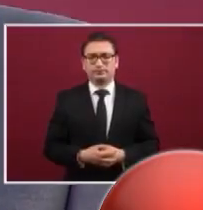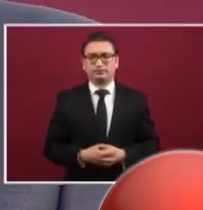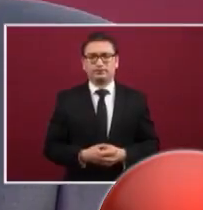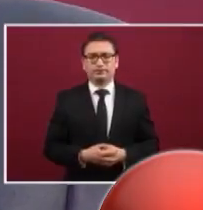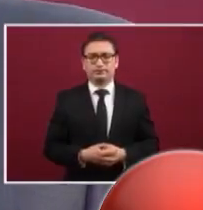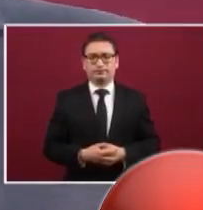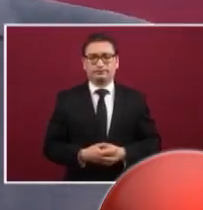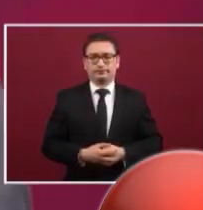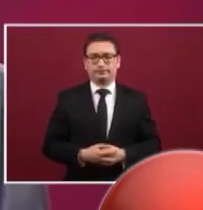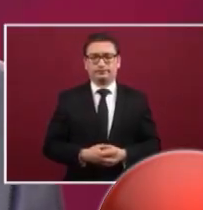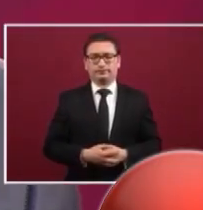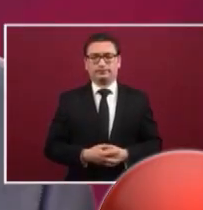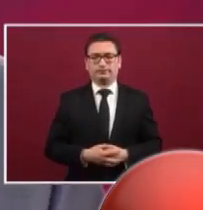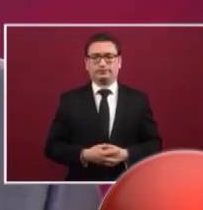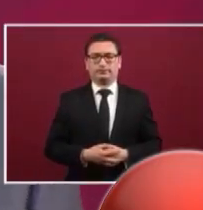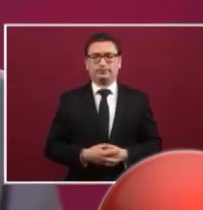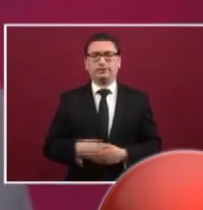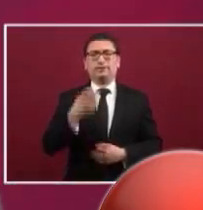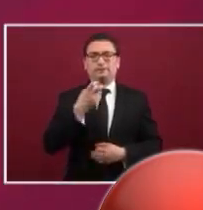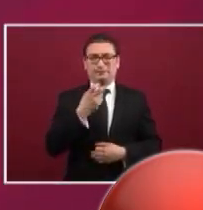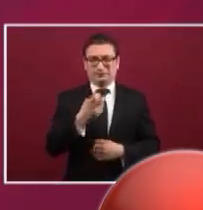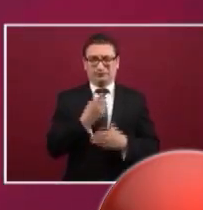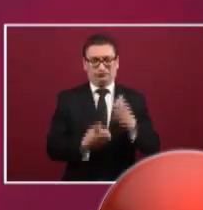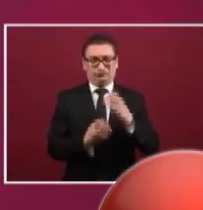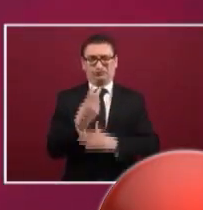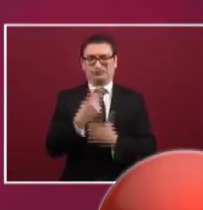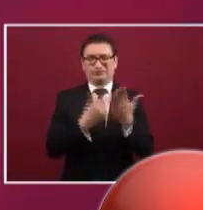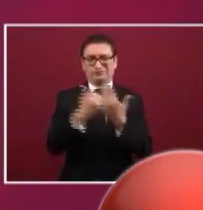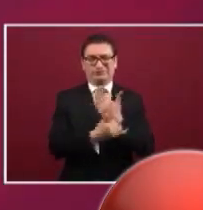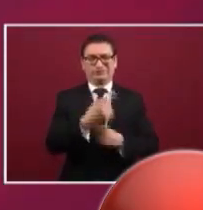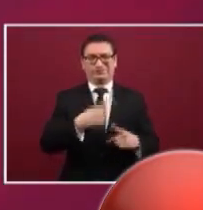conforma este nuevo proyecto.